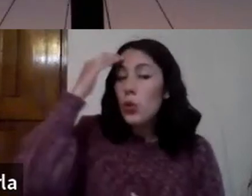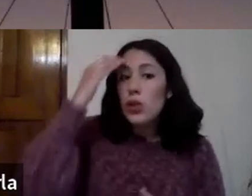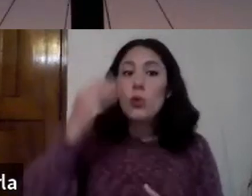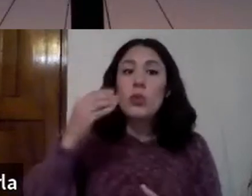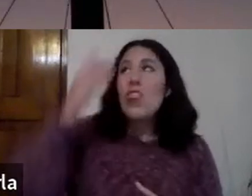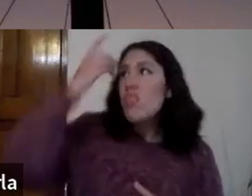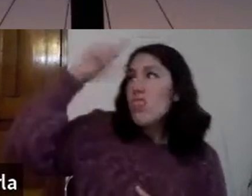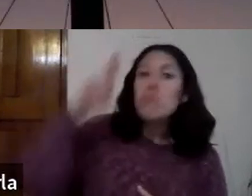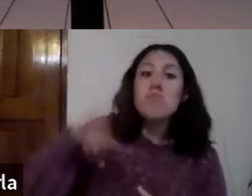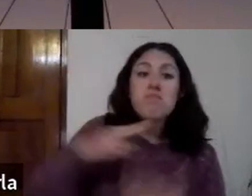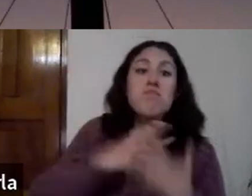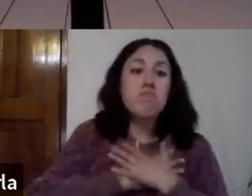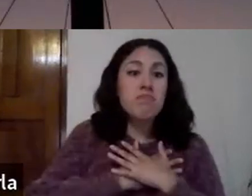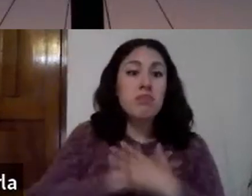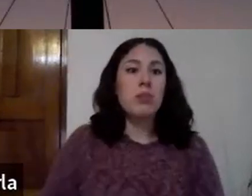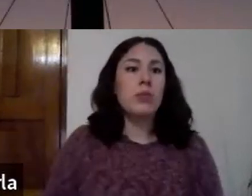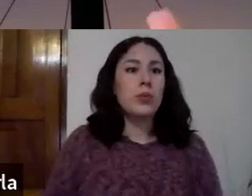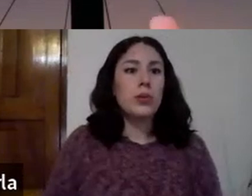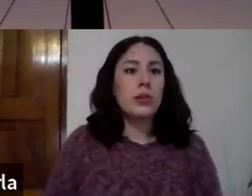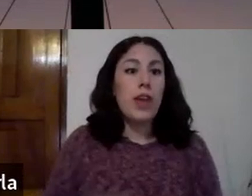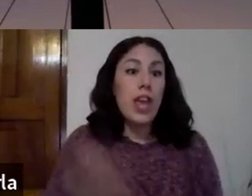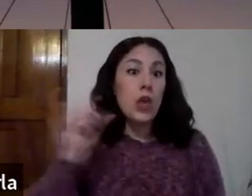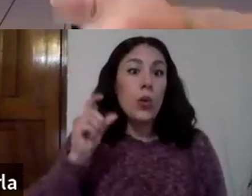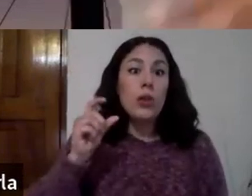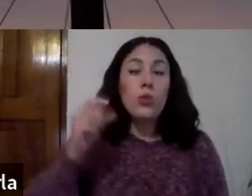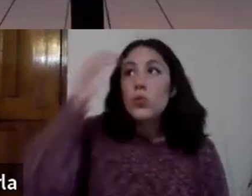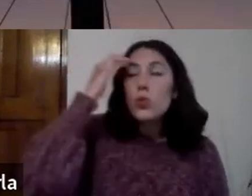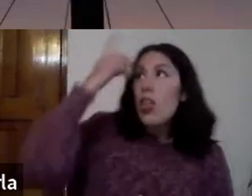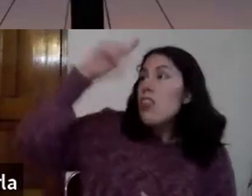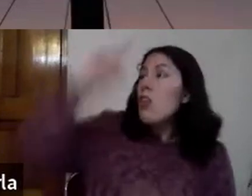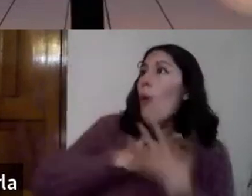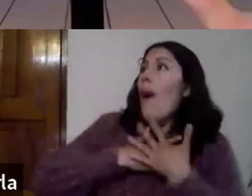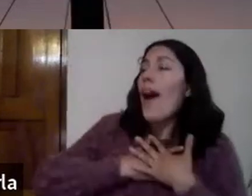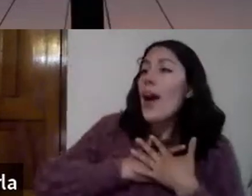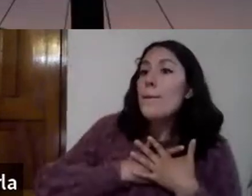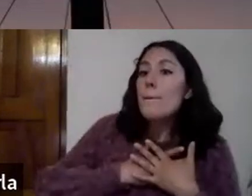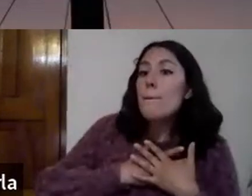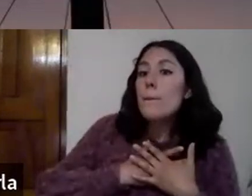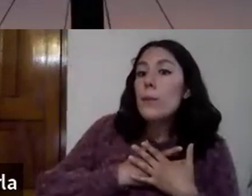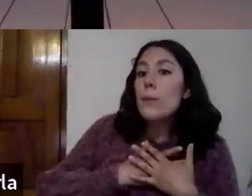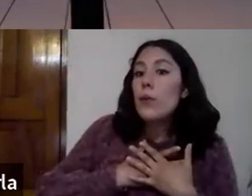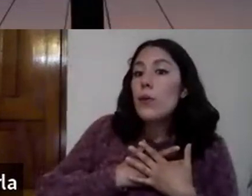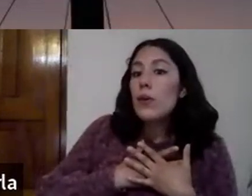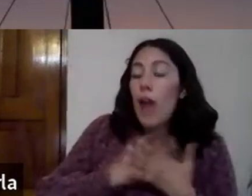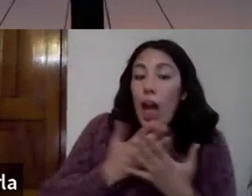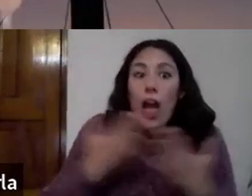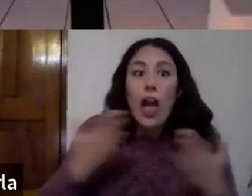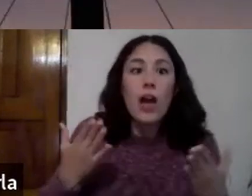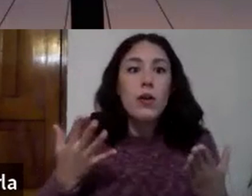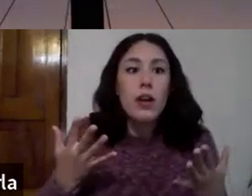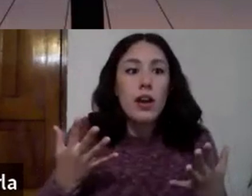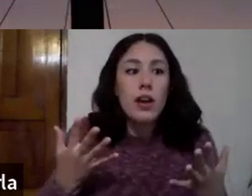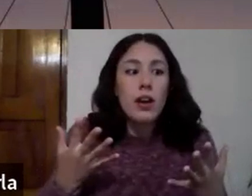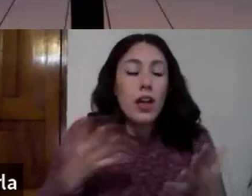Dios, se convierte en un Dios que de buenas a primeras, como que se va, como que, ¿dónde estás, Dios? No te encuentro. Yo